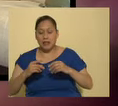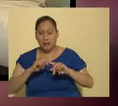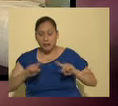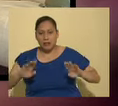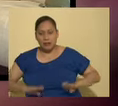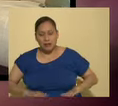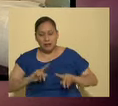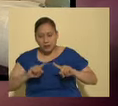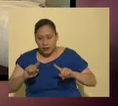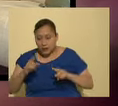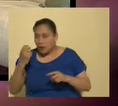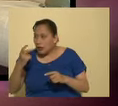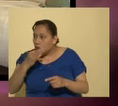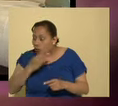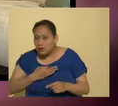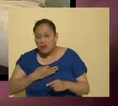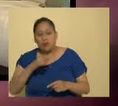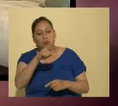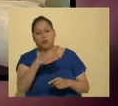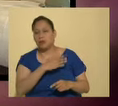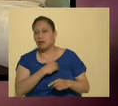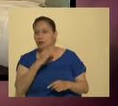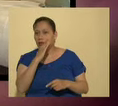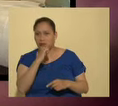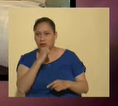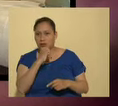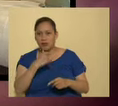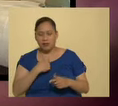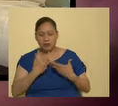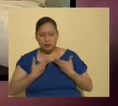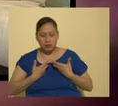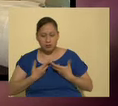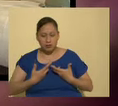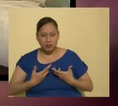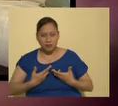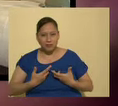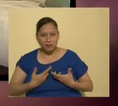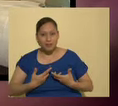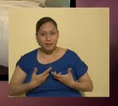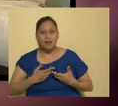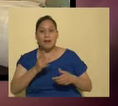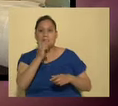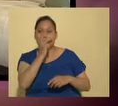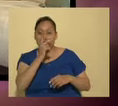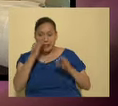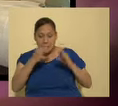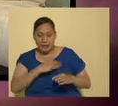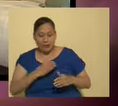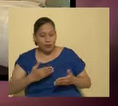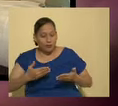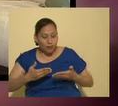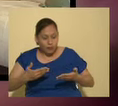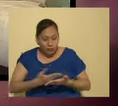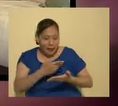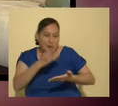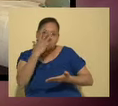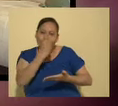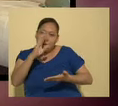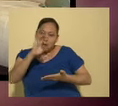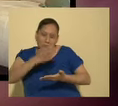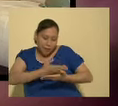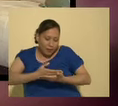al encontrarnos con esta noticia de que en ningún momento podremos ser padres. Padres biológicos de un bello bebé o